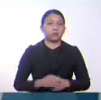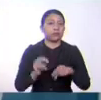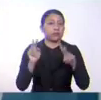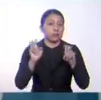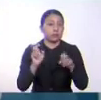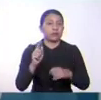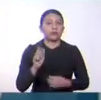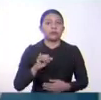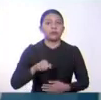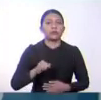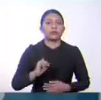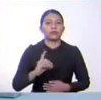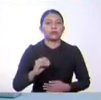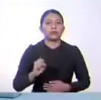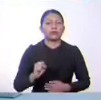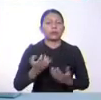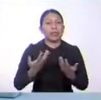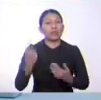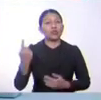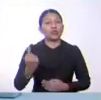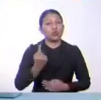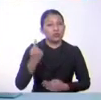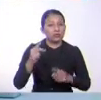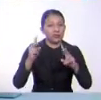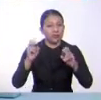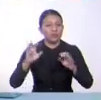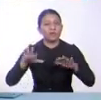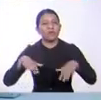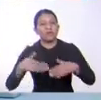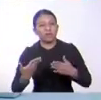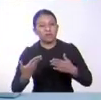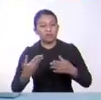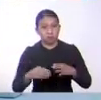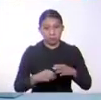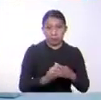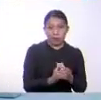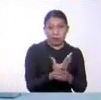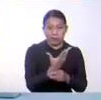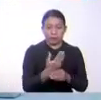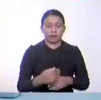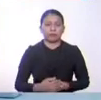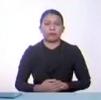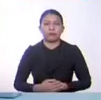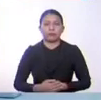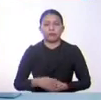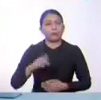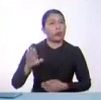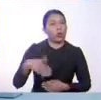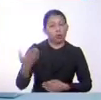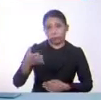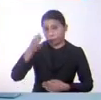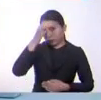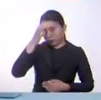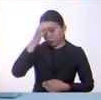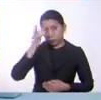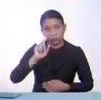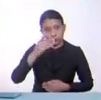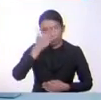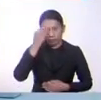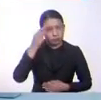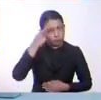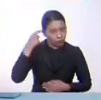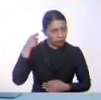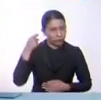pero de los vegetales. Ahora vamos a introducir otros conceptos. Primero, tendríamos que recordar un